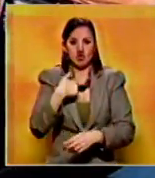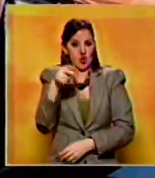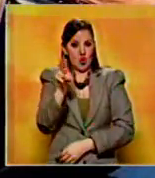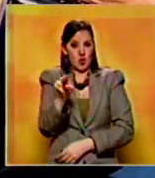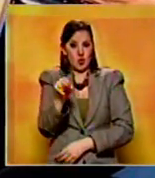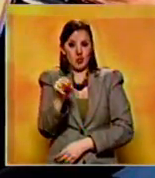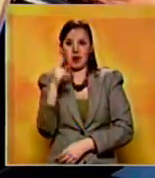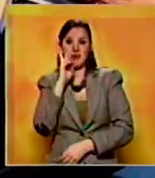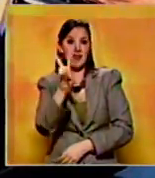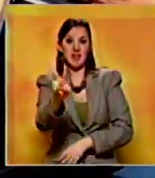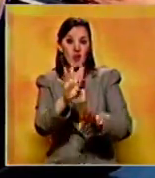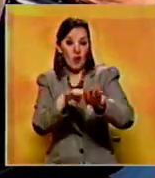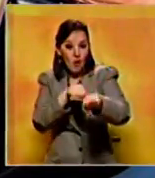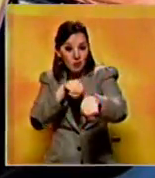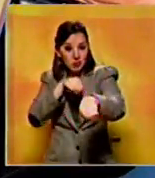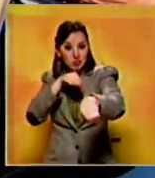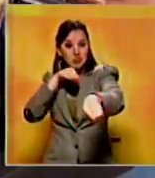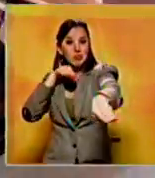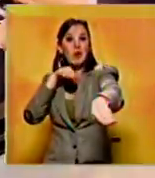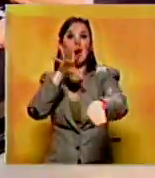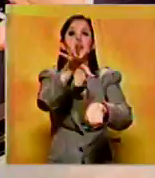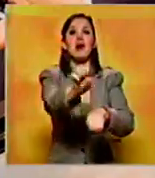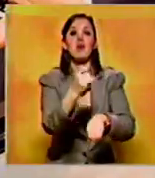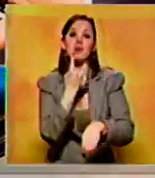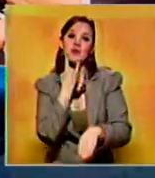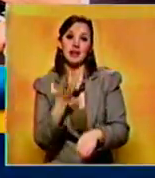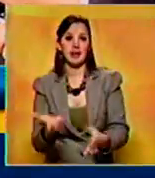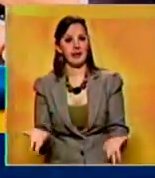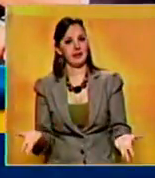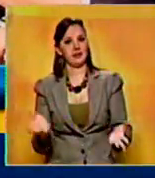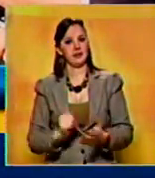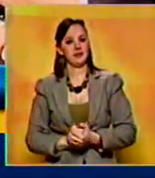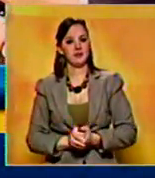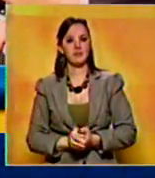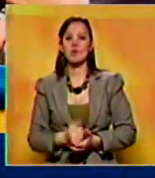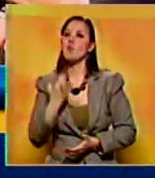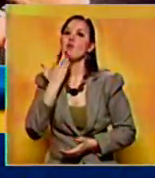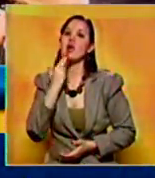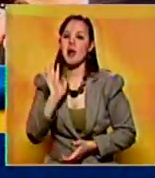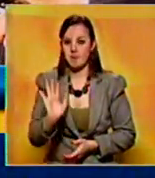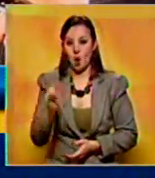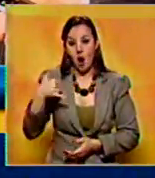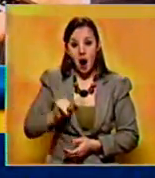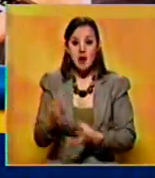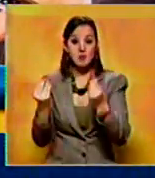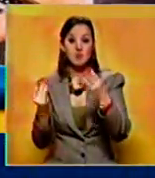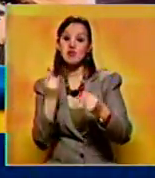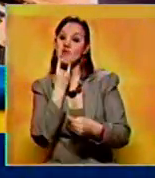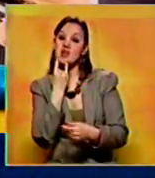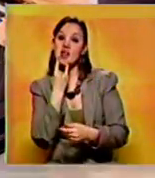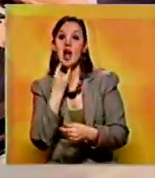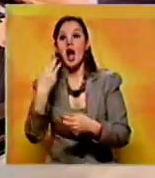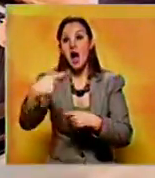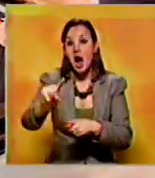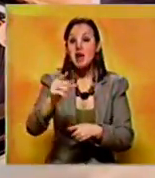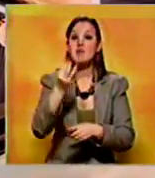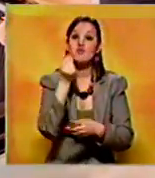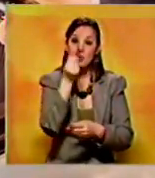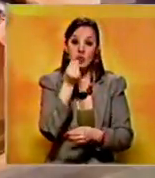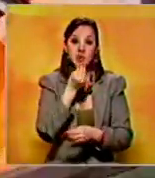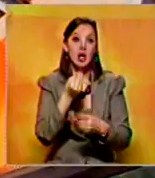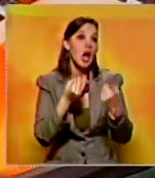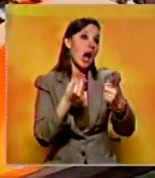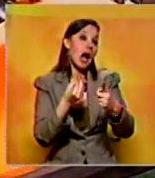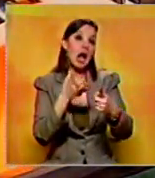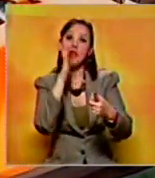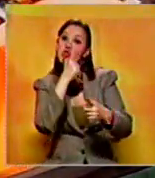hacer cola para comprar una batería. Si aquí hubiera suficiente batería, hubiera suficiente comida, no habría cola y no habría revendedores.